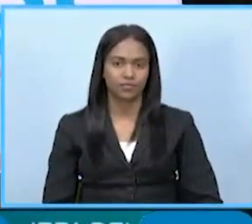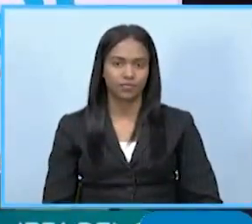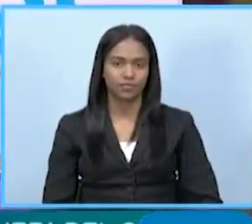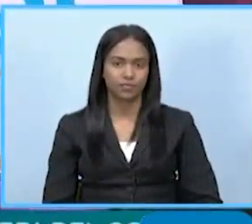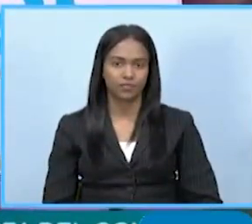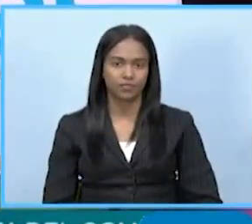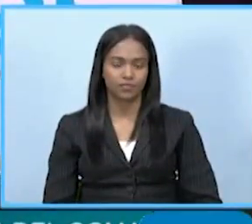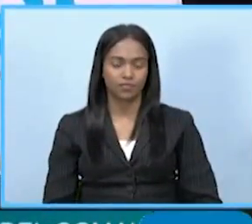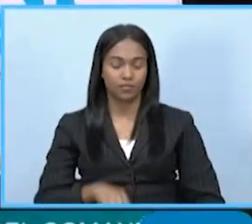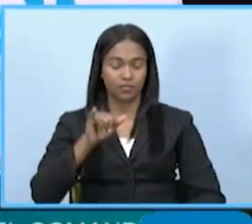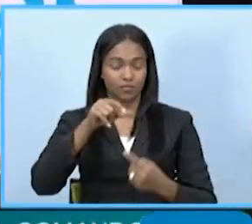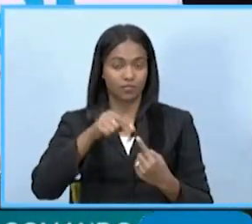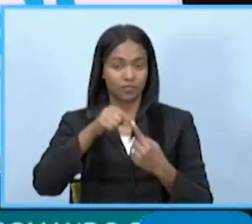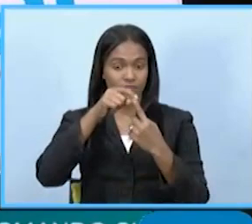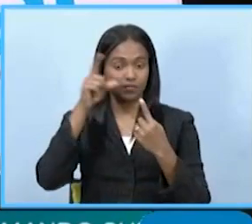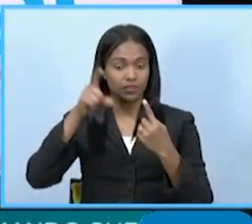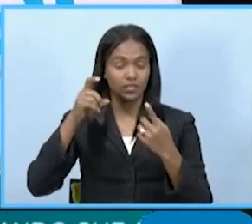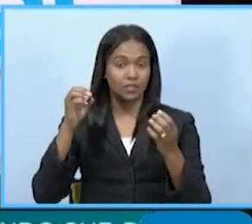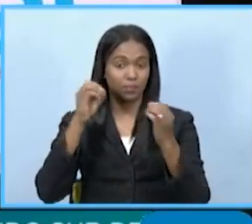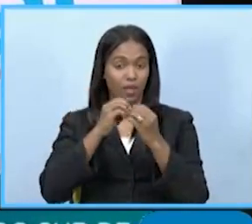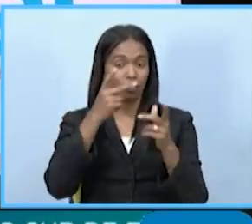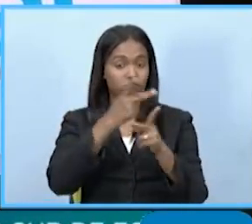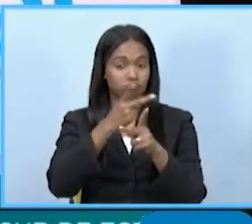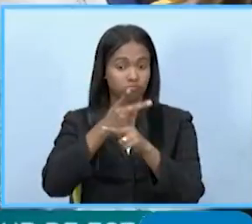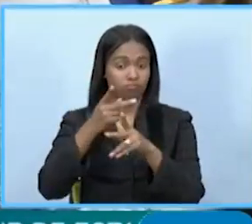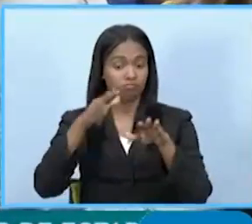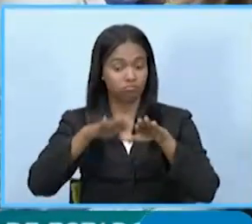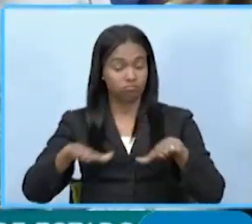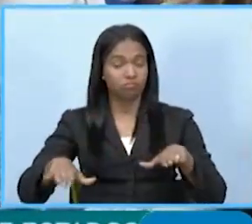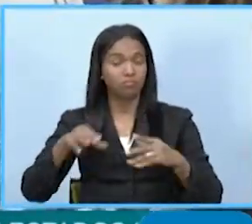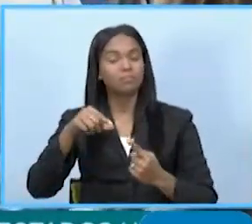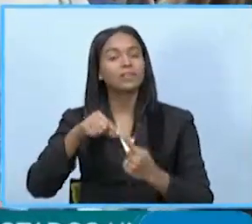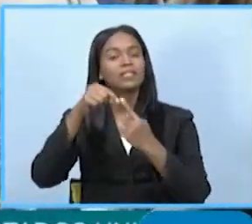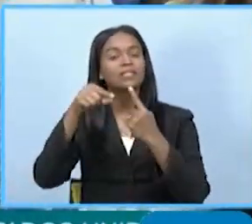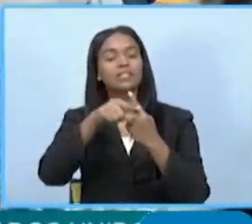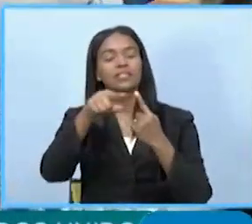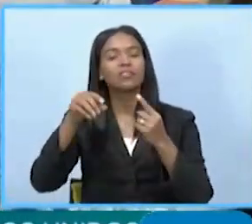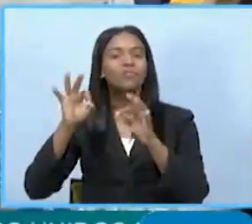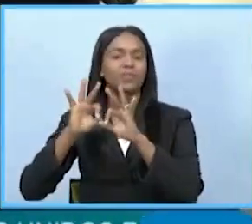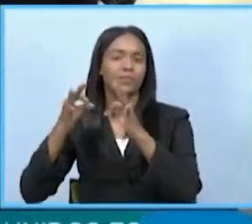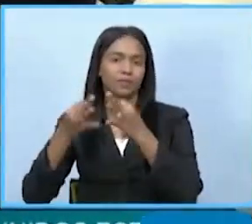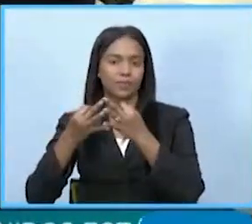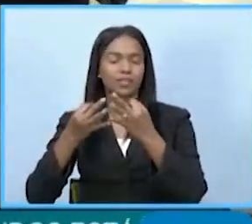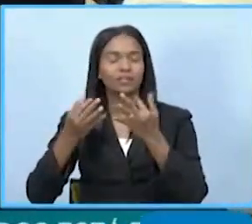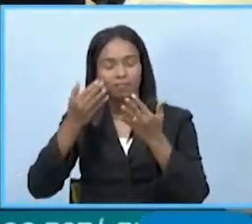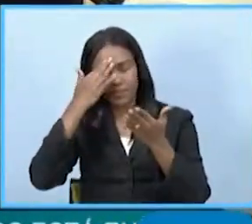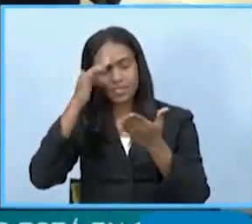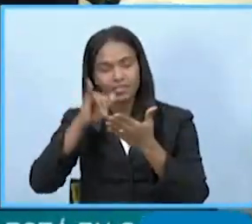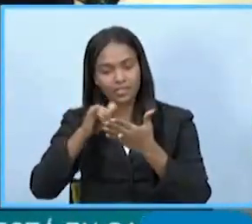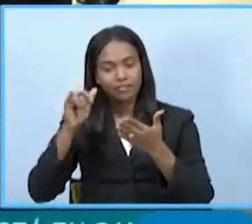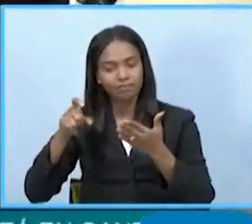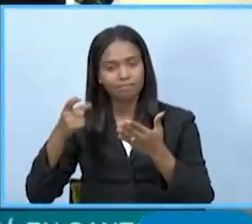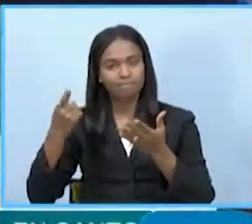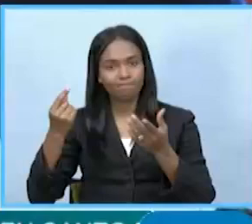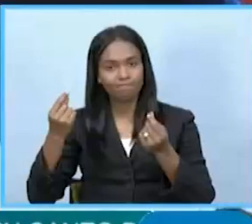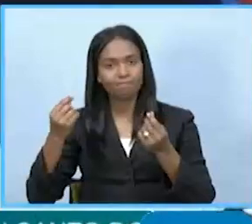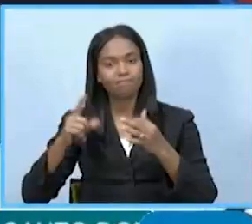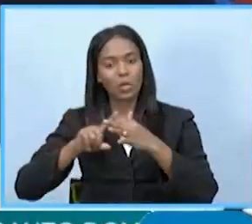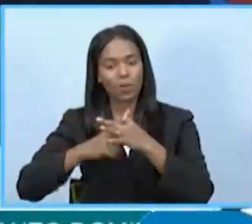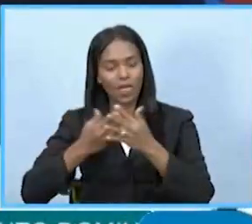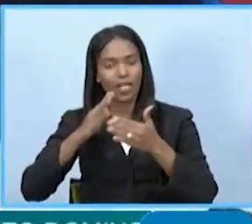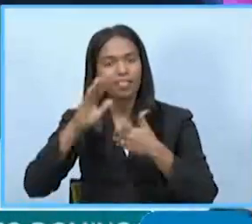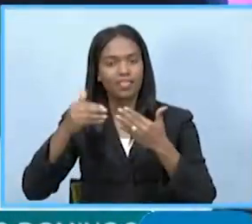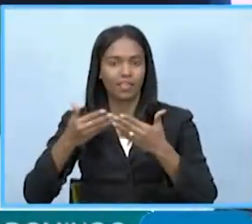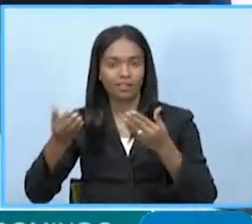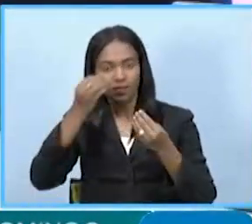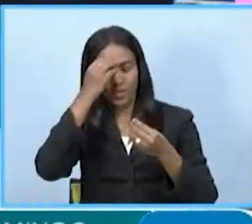Es fundamental y requiere el mayor cuidado de todos, principalmente de la familia, pues es donde comienza todo. Así lo